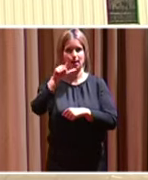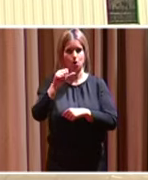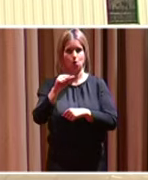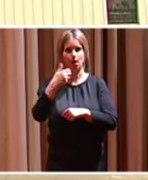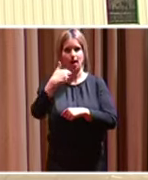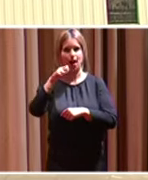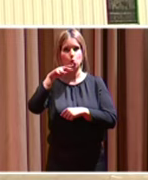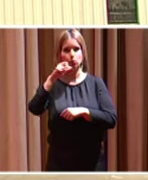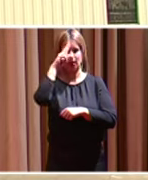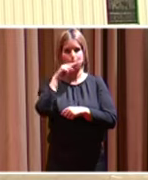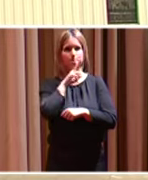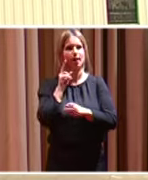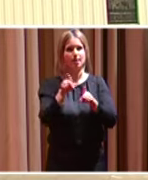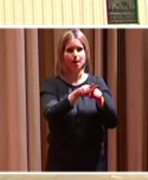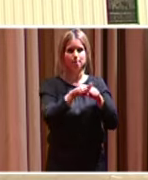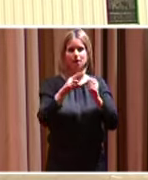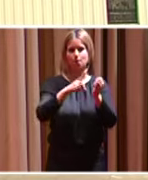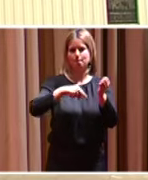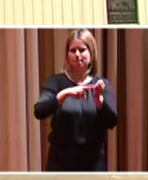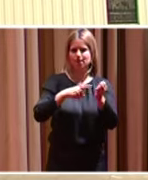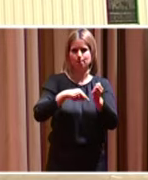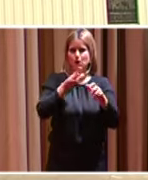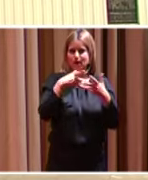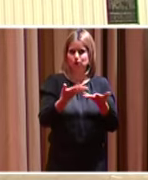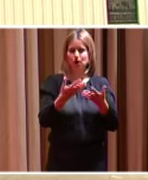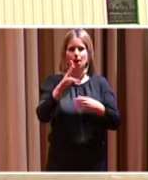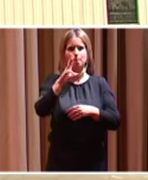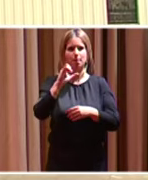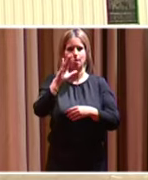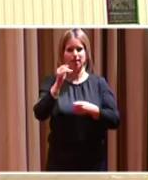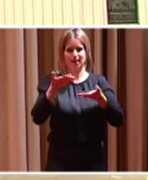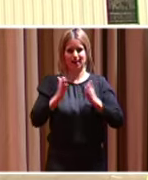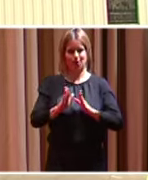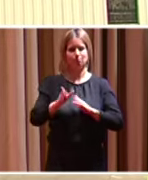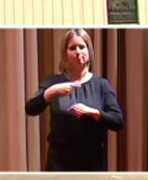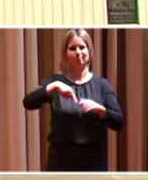y Concepción, hermanos, primos Vicente y Pepi e hijos,